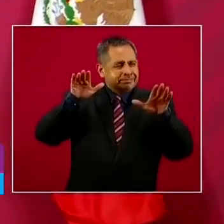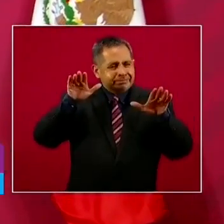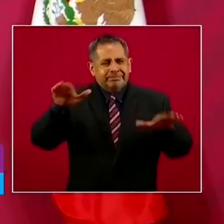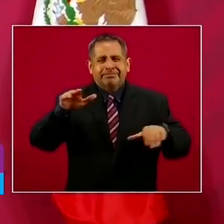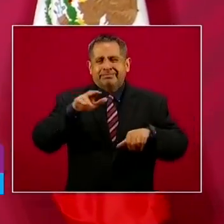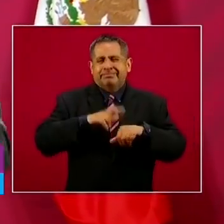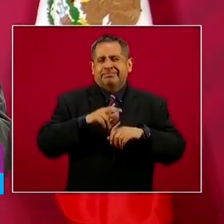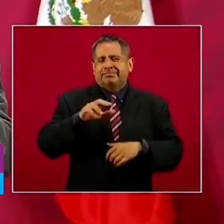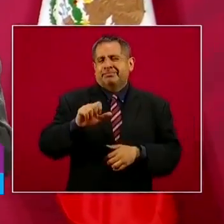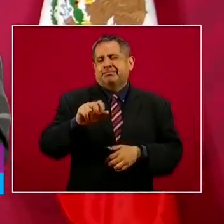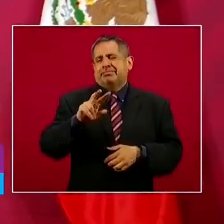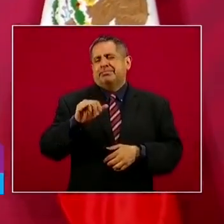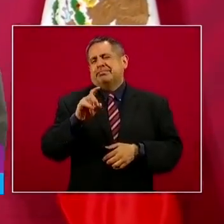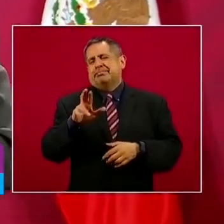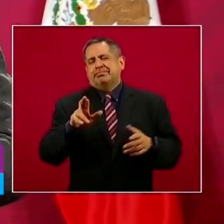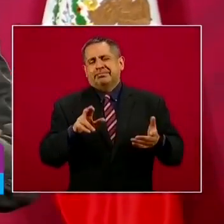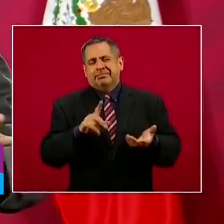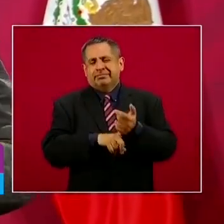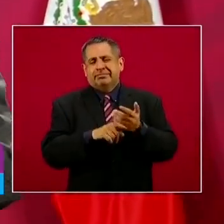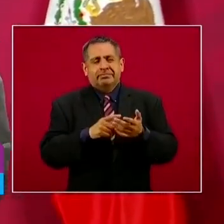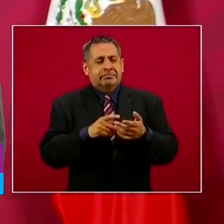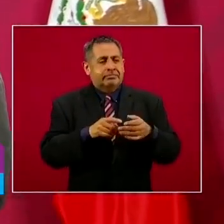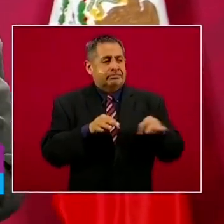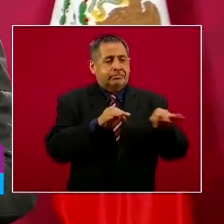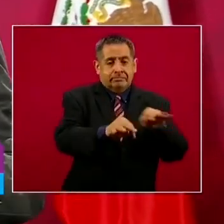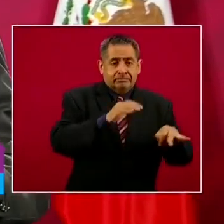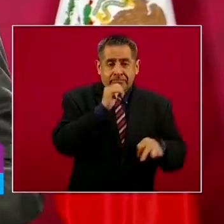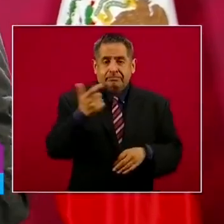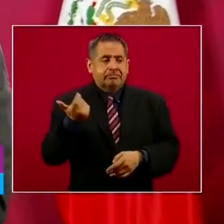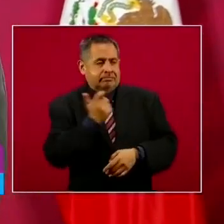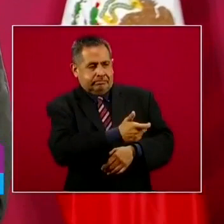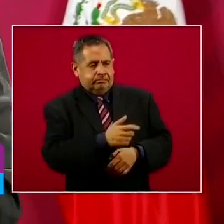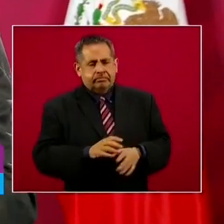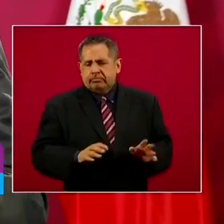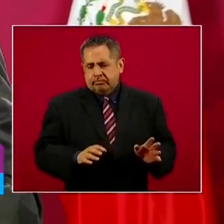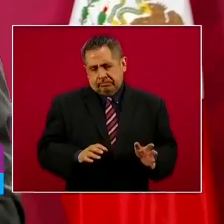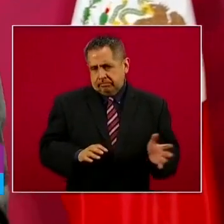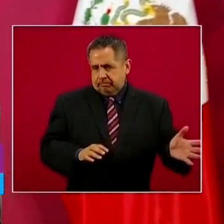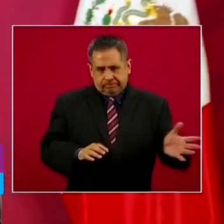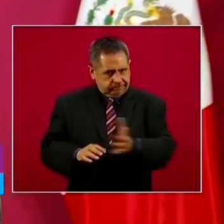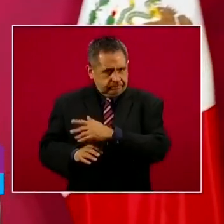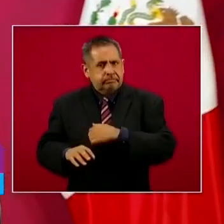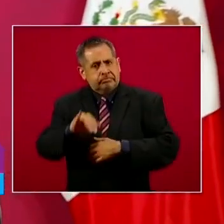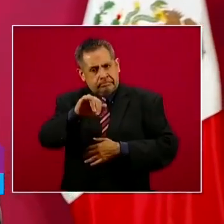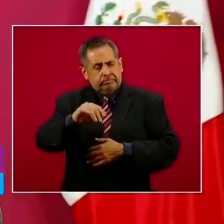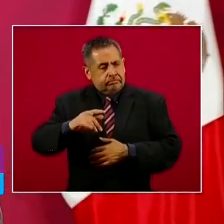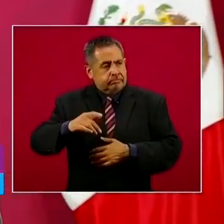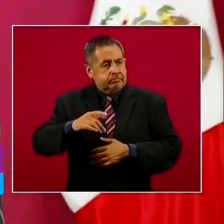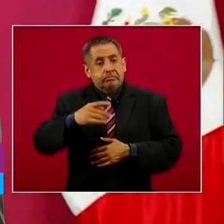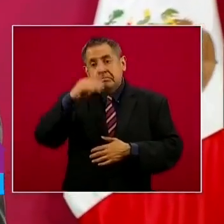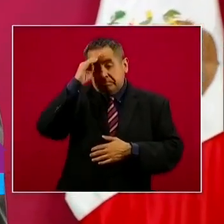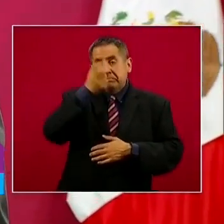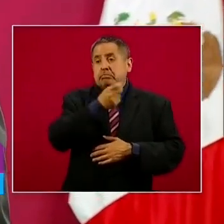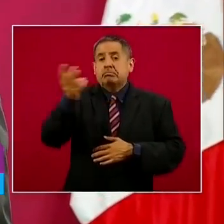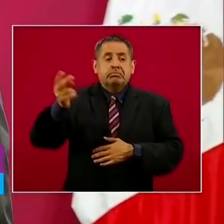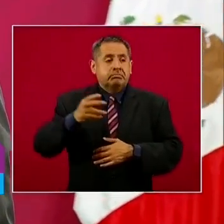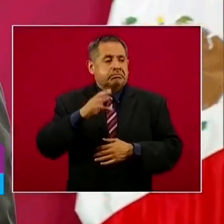no nos importa la ciencia que no nos importa la cultura que no nos importa el deporte no